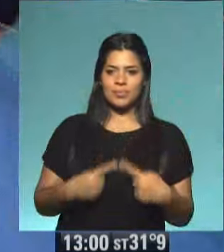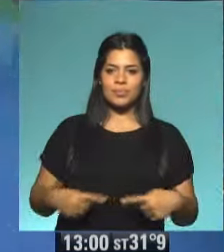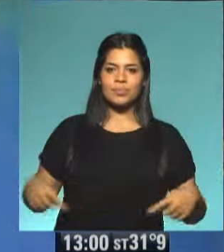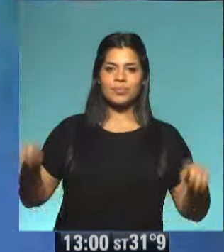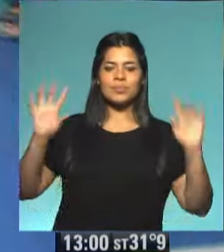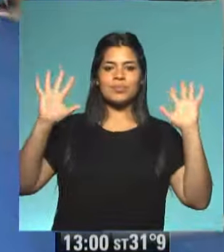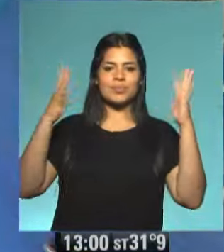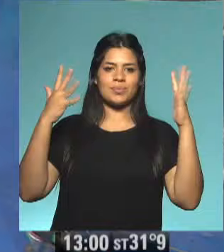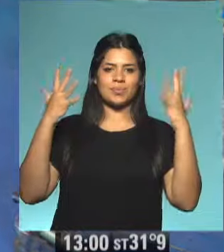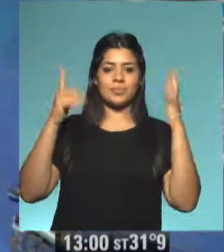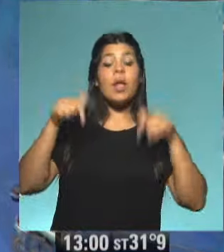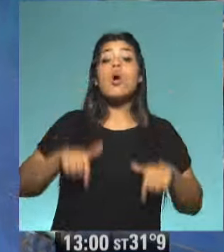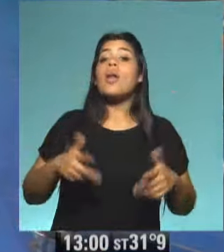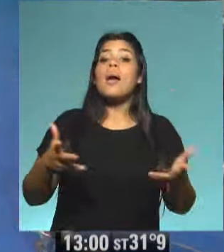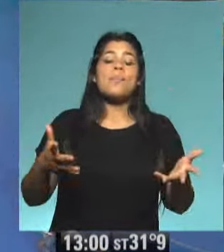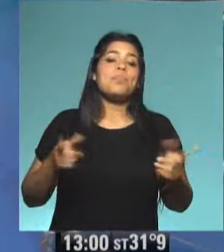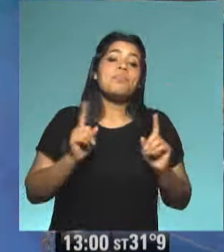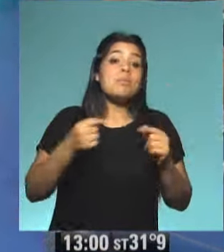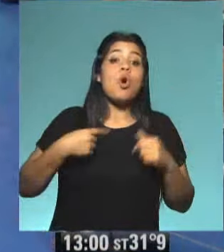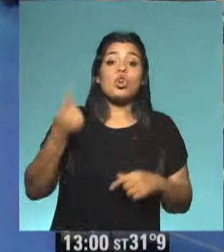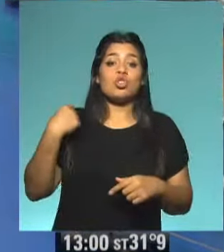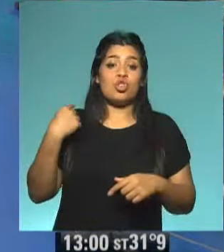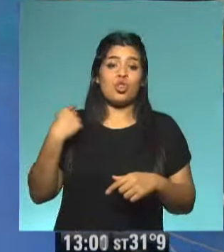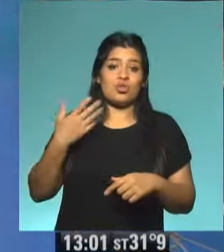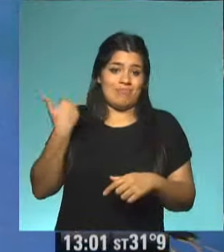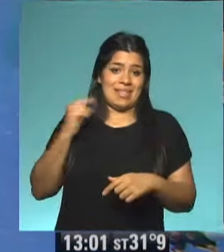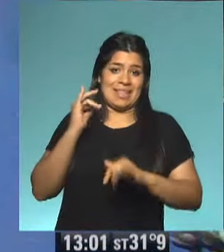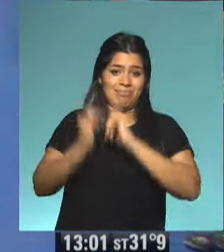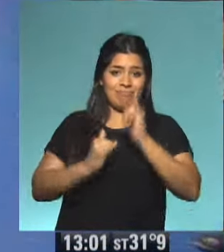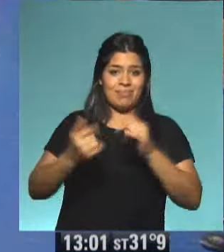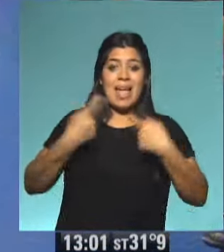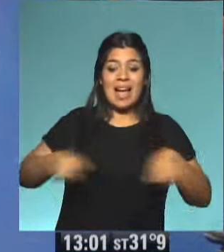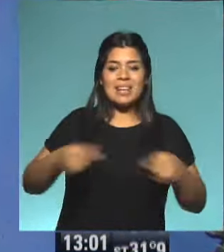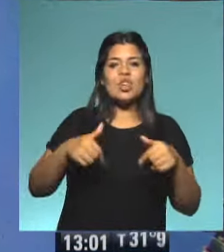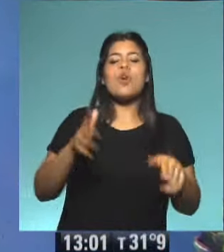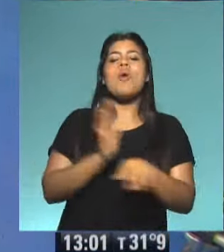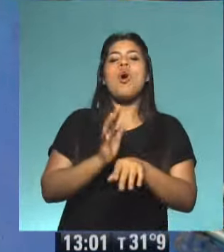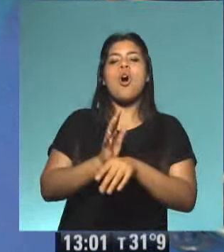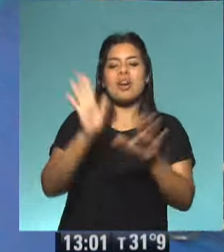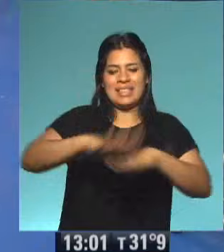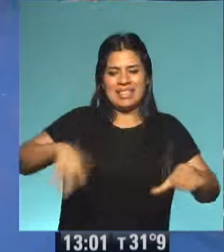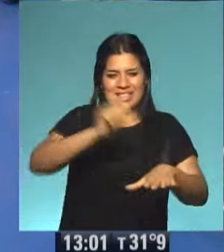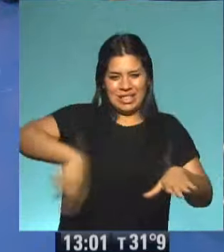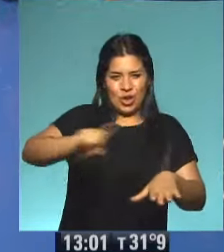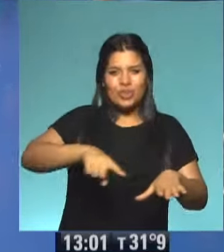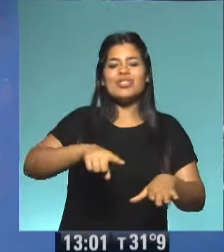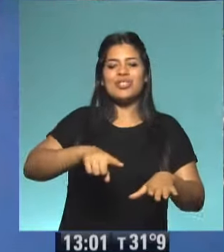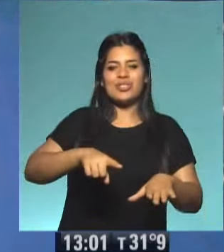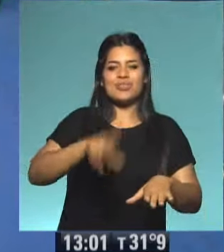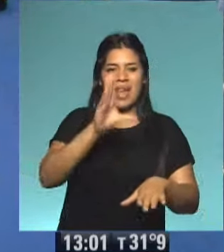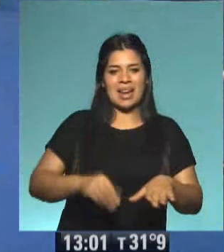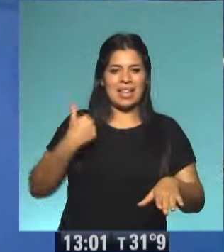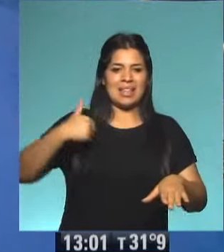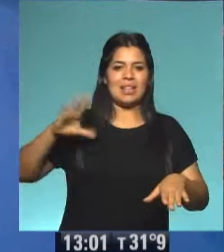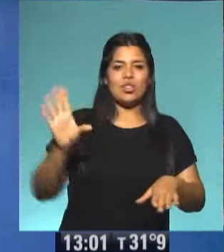Y ahora, bueno, lo que les decíamos, esta canción que es la voz de los niños y las niñas de nuestro país, con nuestros